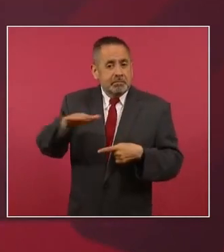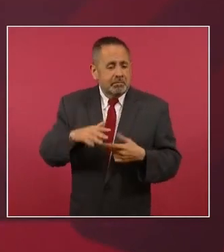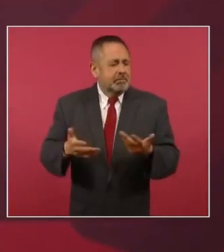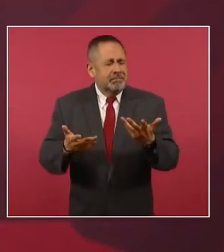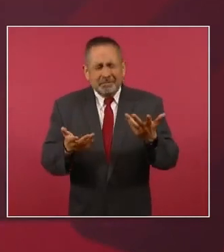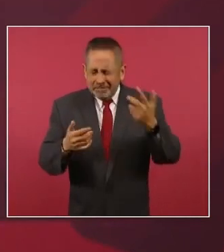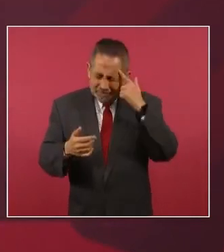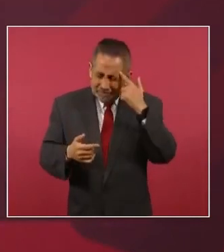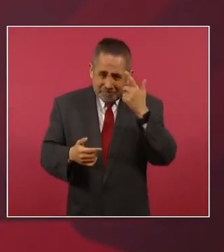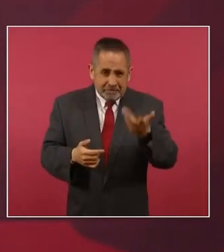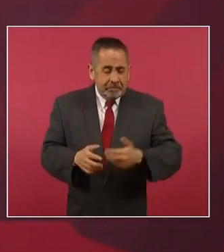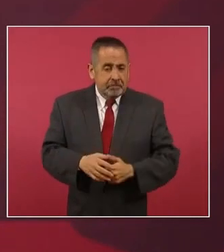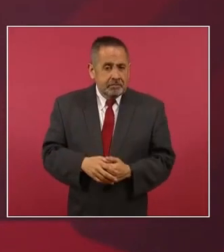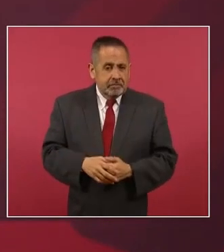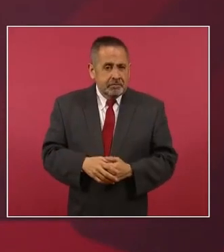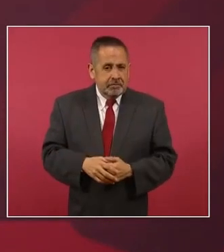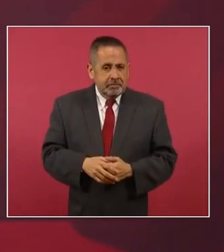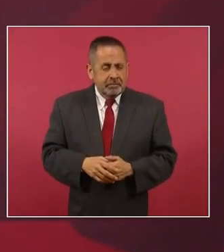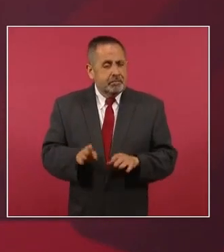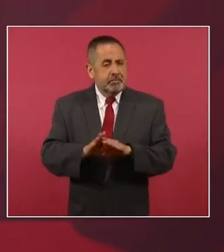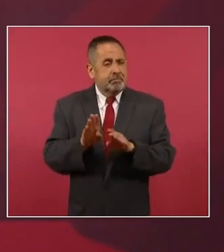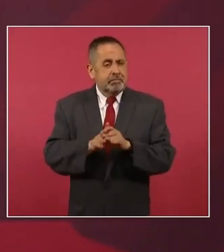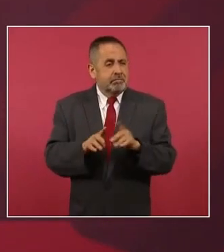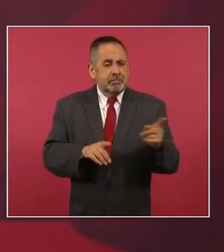¿Qué no? El racismo